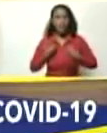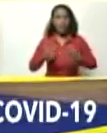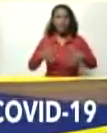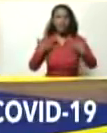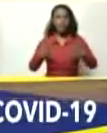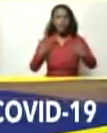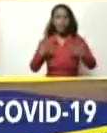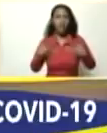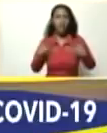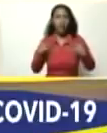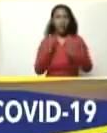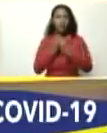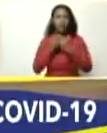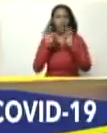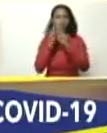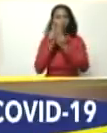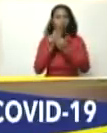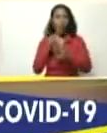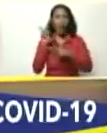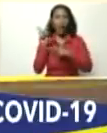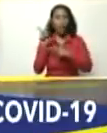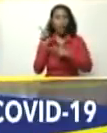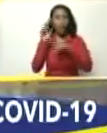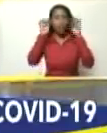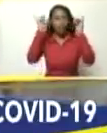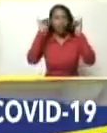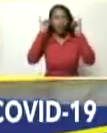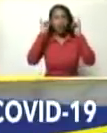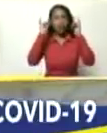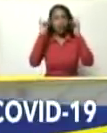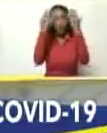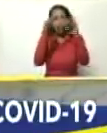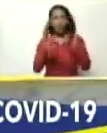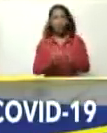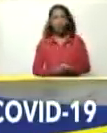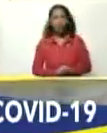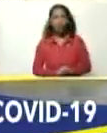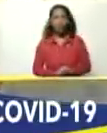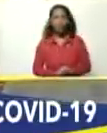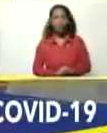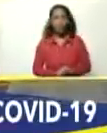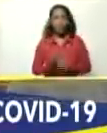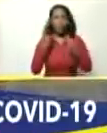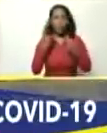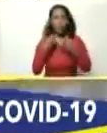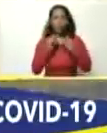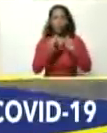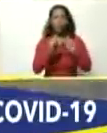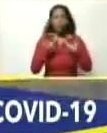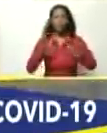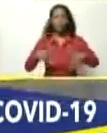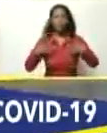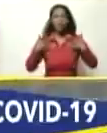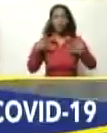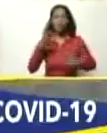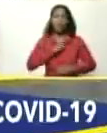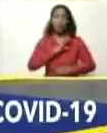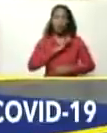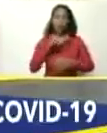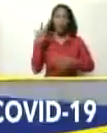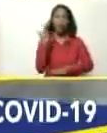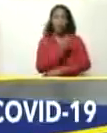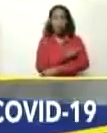disfrutar con la familia las fiestas navideñas. Para seguir disfrutándolas tenemos que